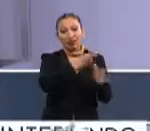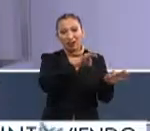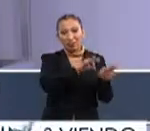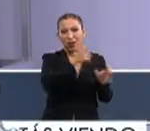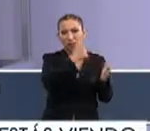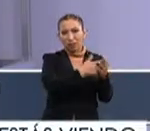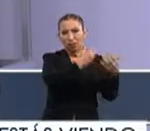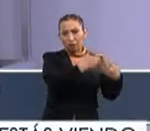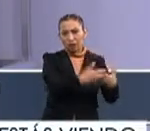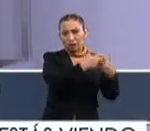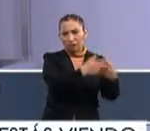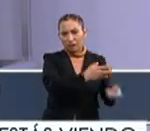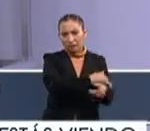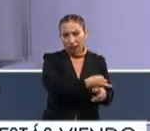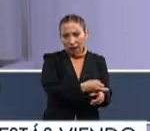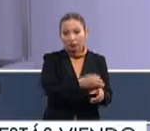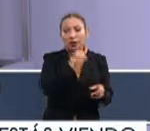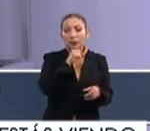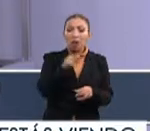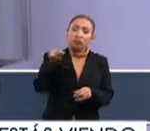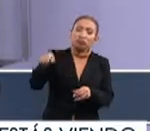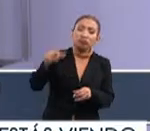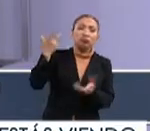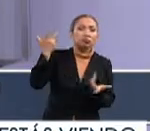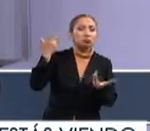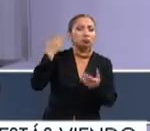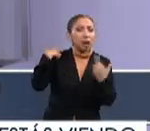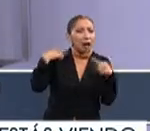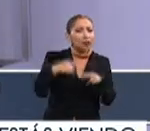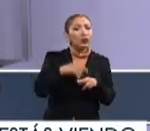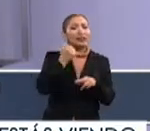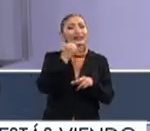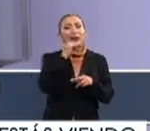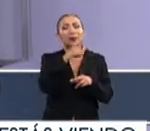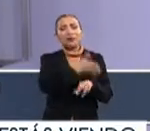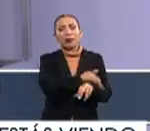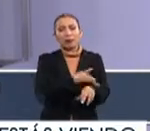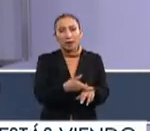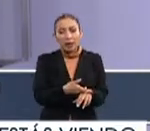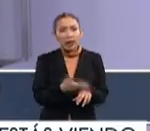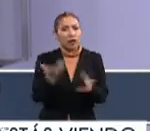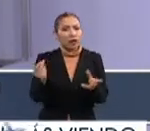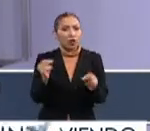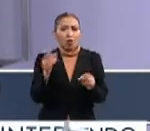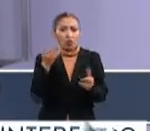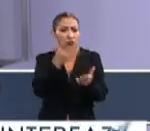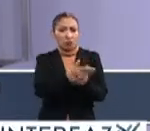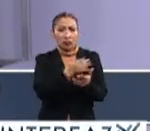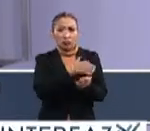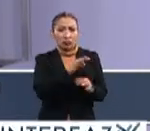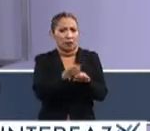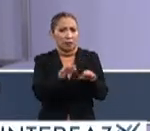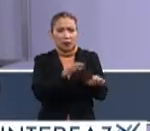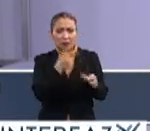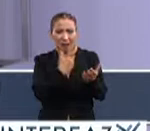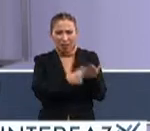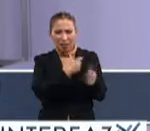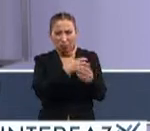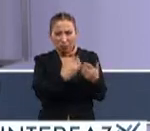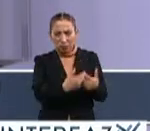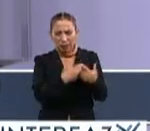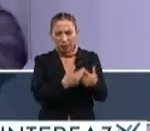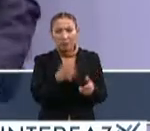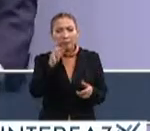trabajan en estas organizaciones, sino también a académicos e incluso a familiares que no trabajan en la empresa. Vemos